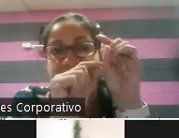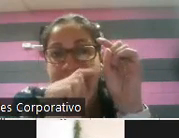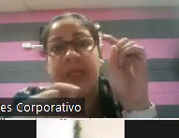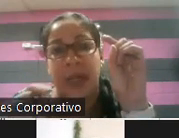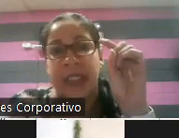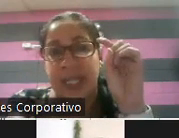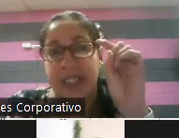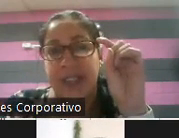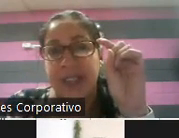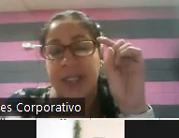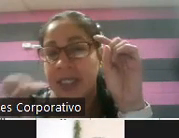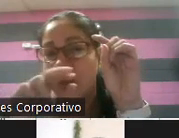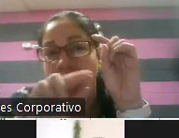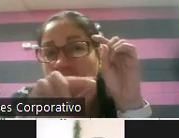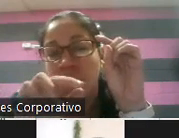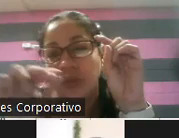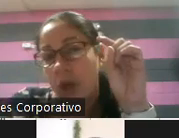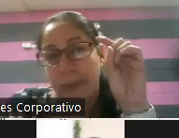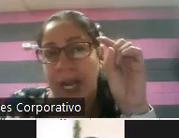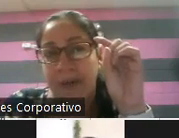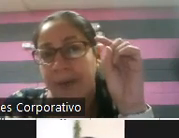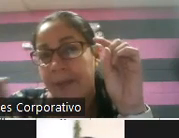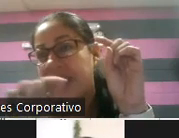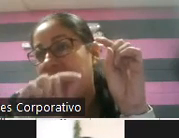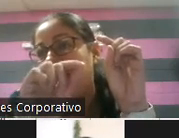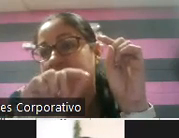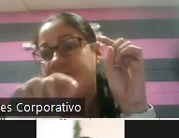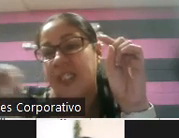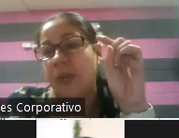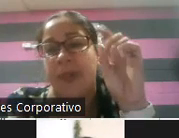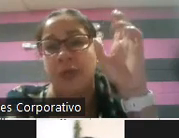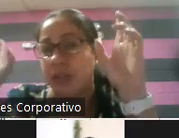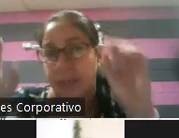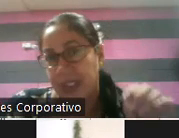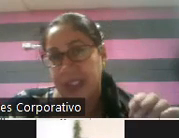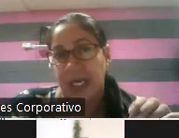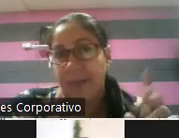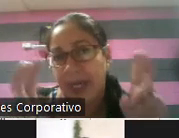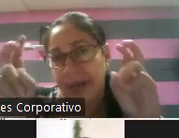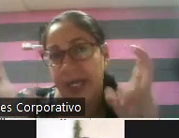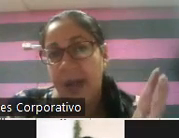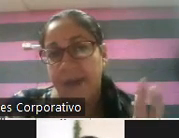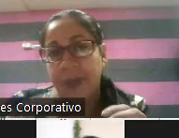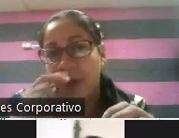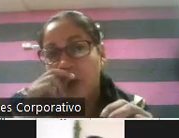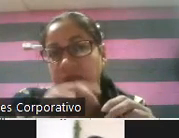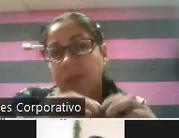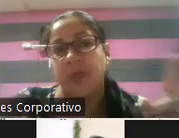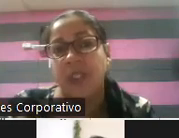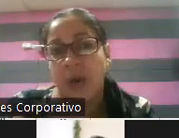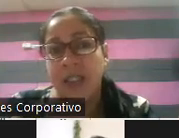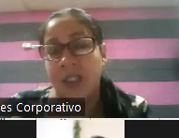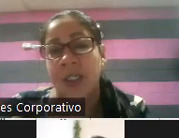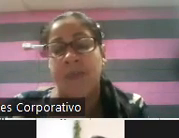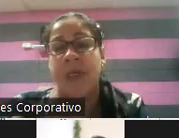bien y tiene un altex que son como dos palabras verdad signo de pregunta puede ser la palabra clave pero como usted